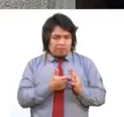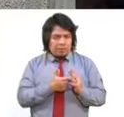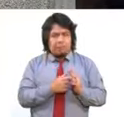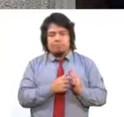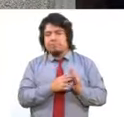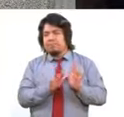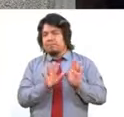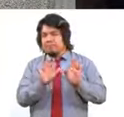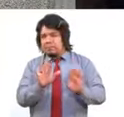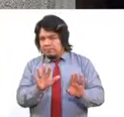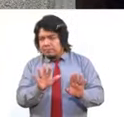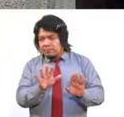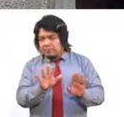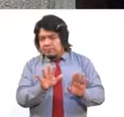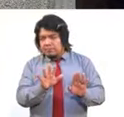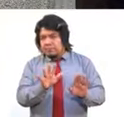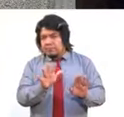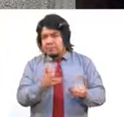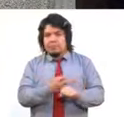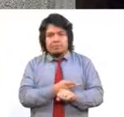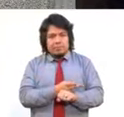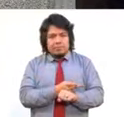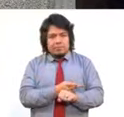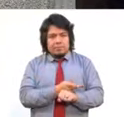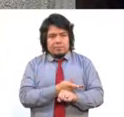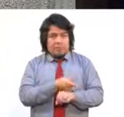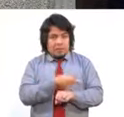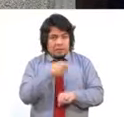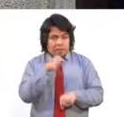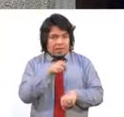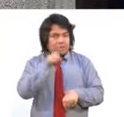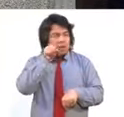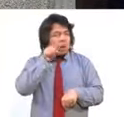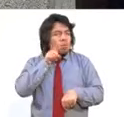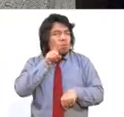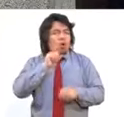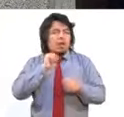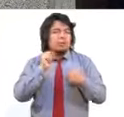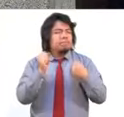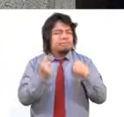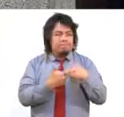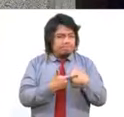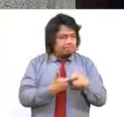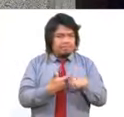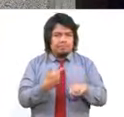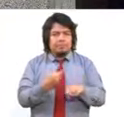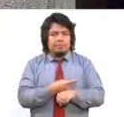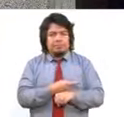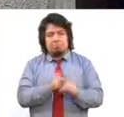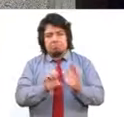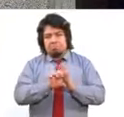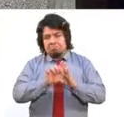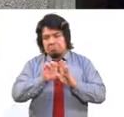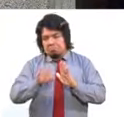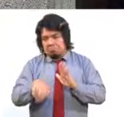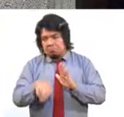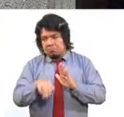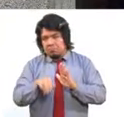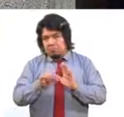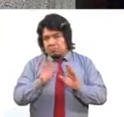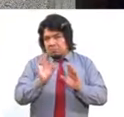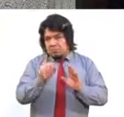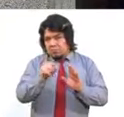pasa con las mujeres o en casos que en algún momento no